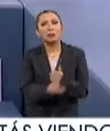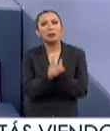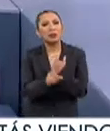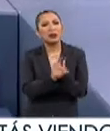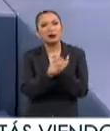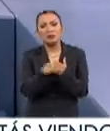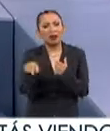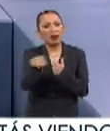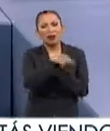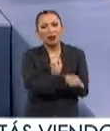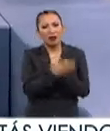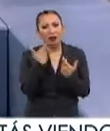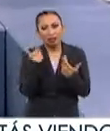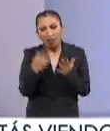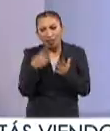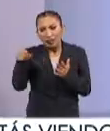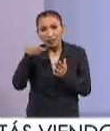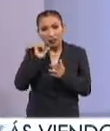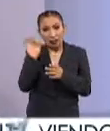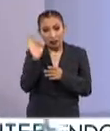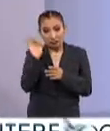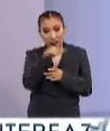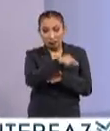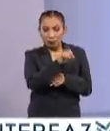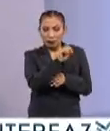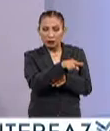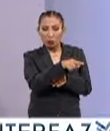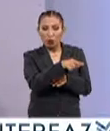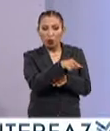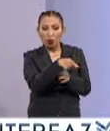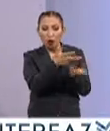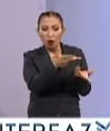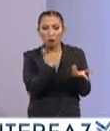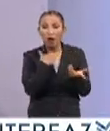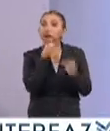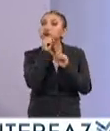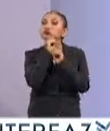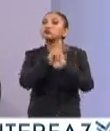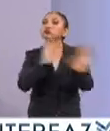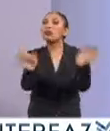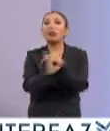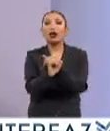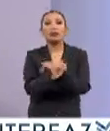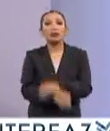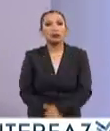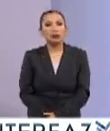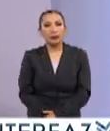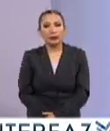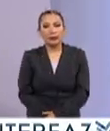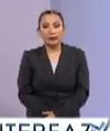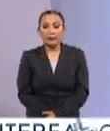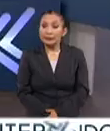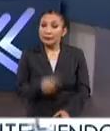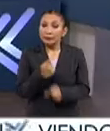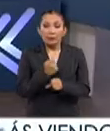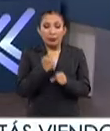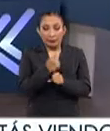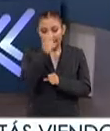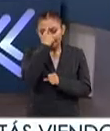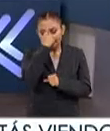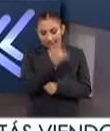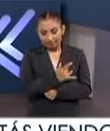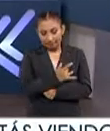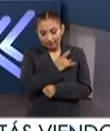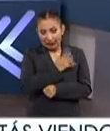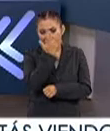de fenómenos que, como dice Ana Cristina, a lo mejor está teniendo que ver mucho por la difusión de las redes? Pues yo creo que lo primero es la conciencia. O sea,